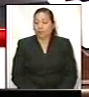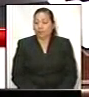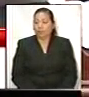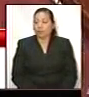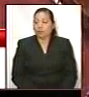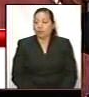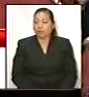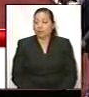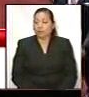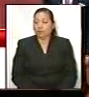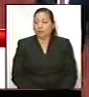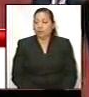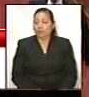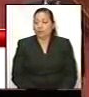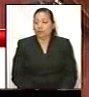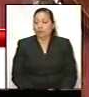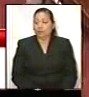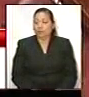Domínguez.